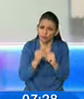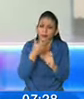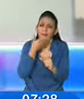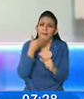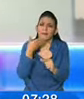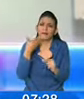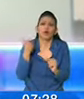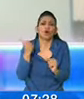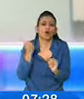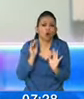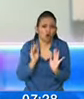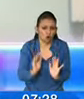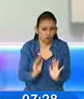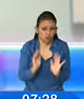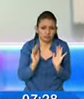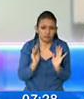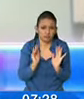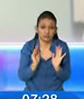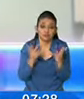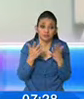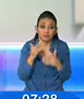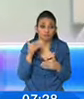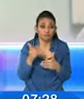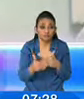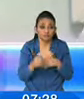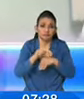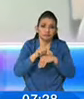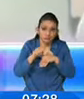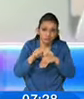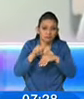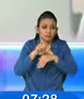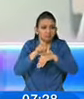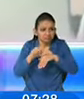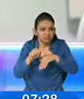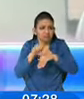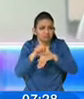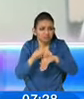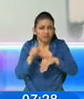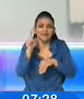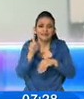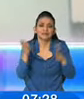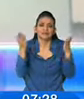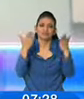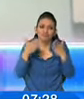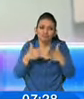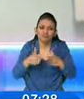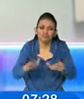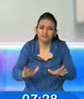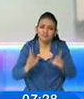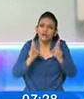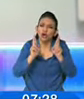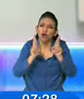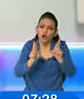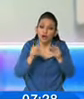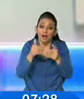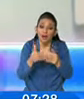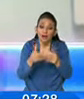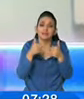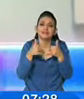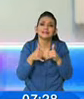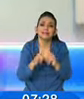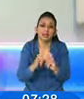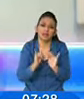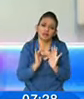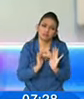buena. Se está terminando algunos procedimientos quirúrgicos múltiples que ha necesitado. Así es que aspiramos que de esto seguir así, pues